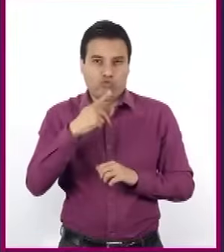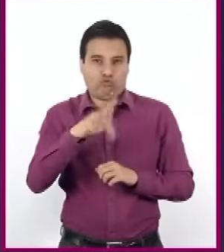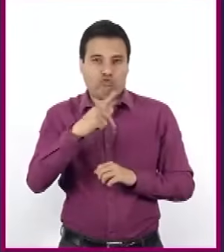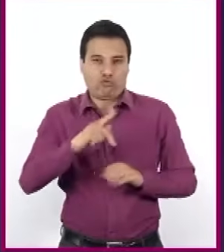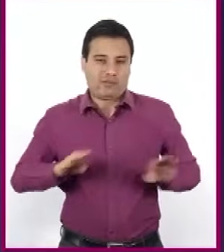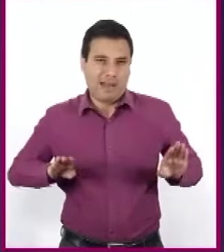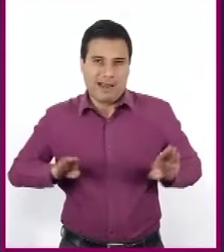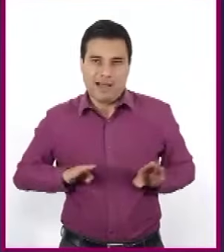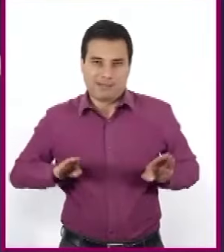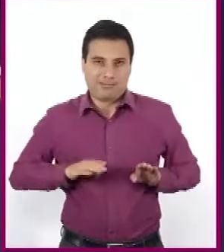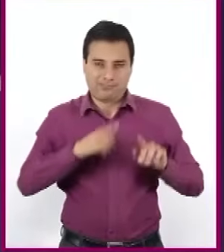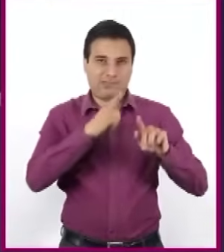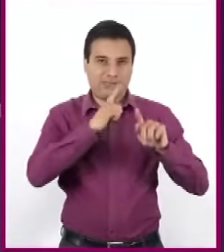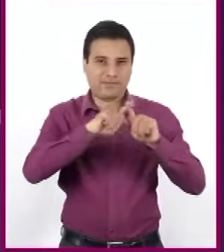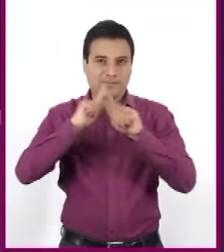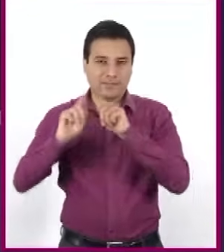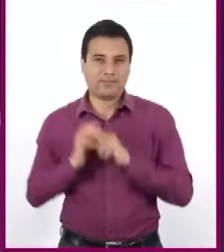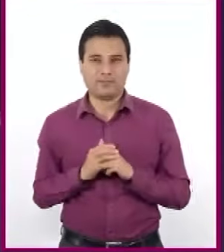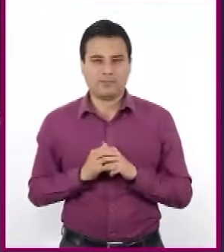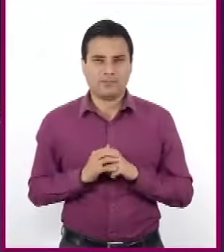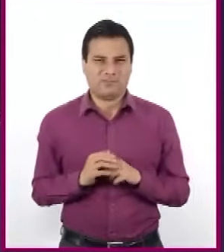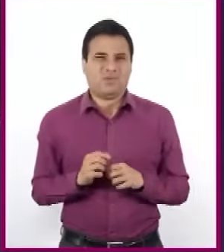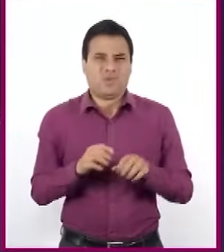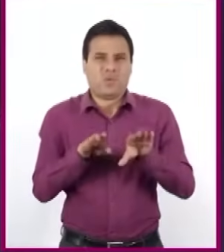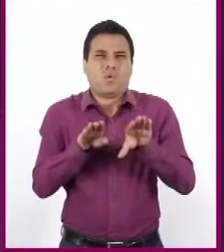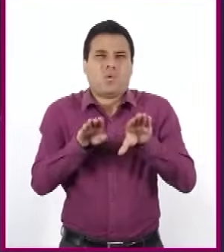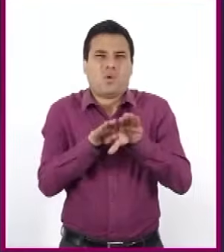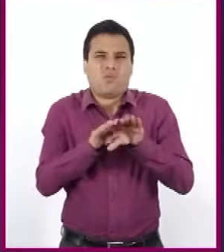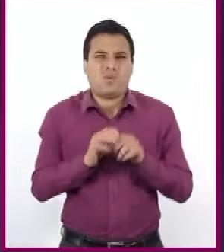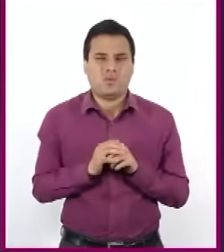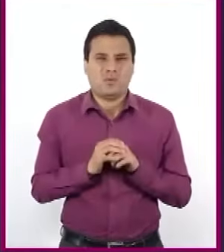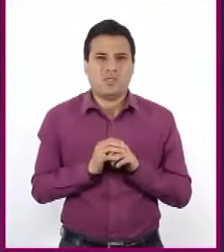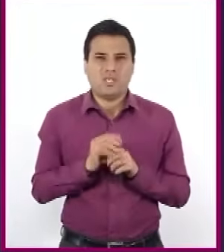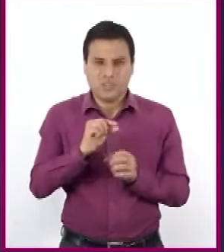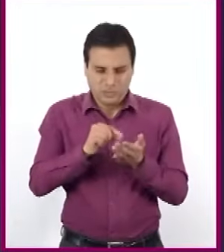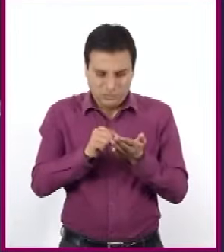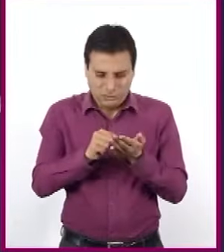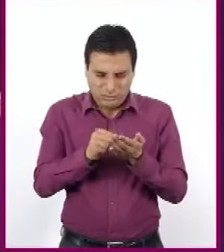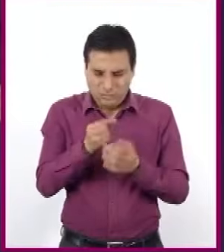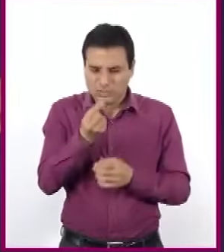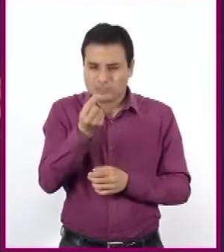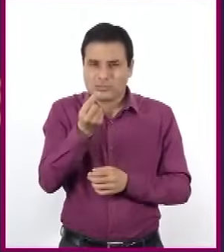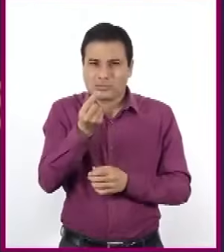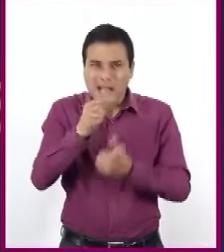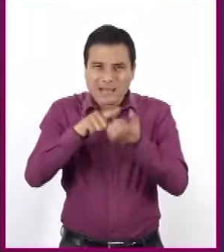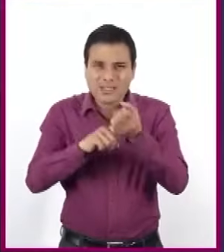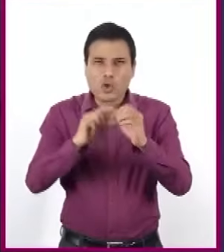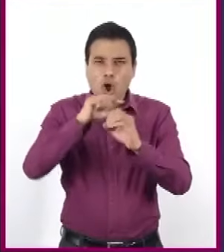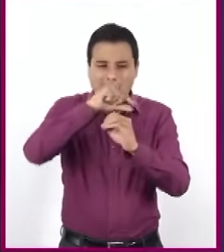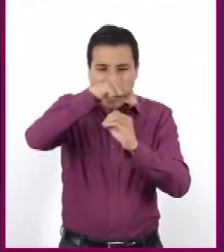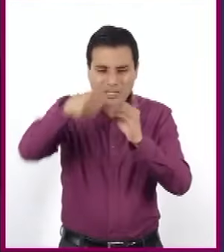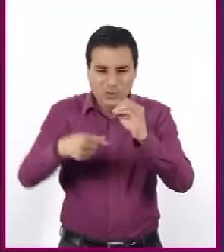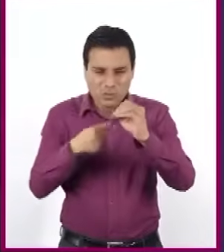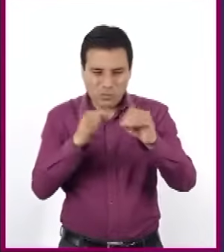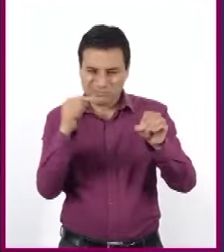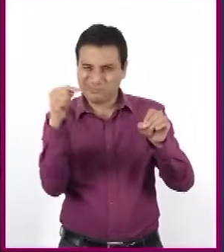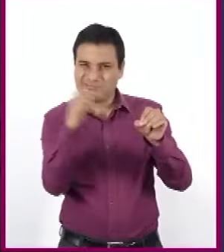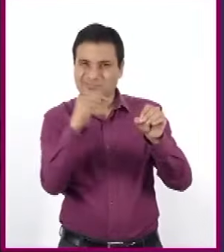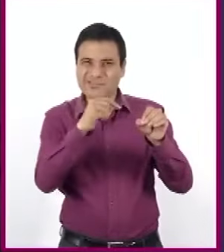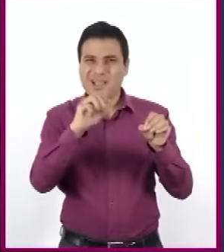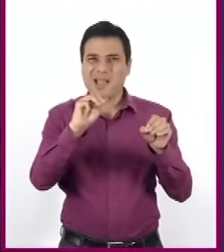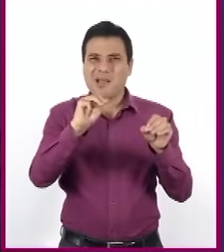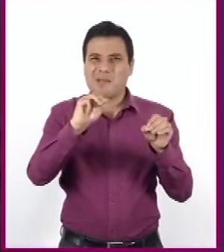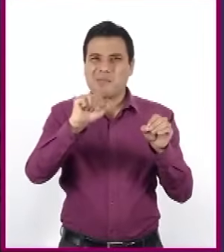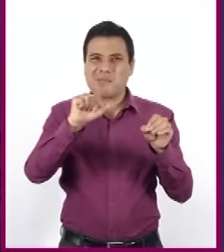químico pertenece. ¿Cómo podemos conocer la masa de algo tan pequeño? Del mismo modo que en